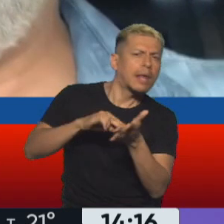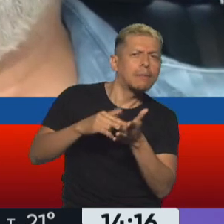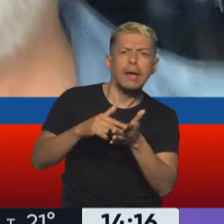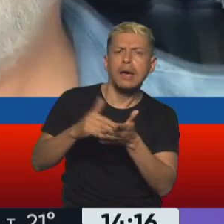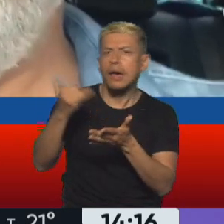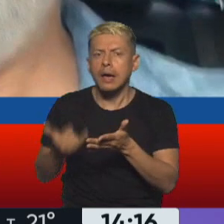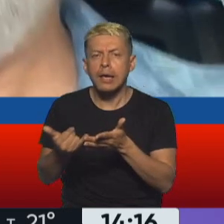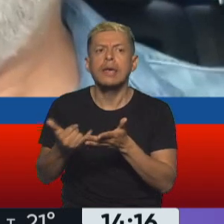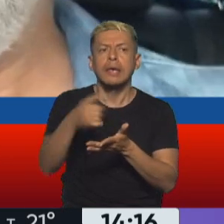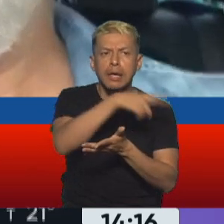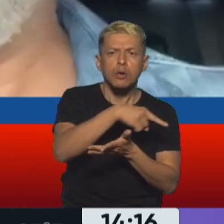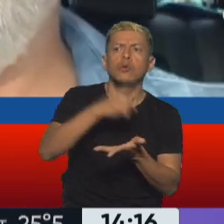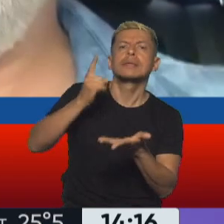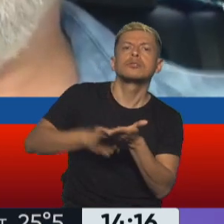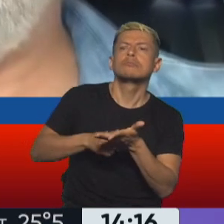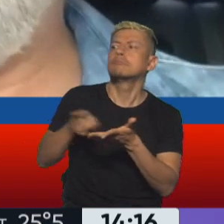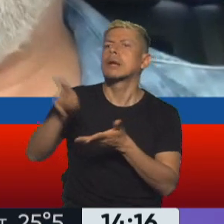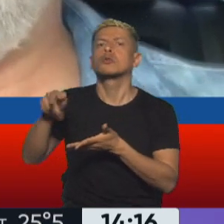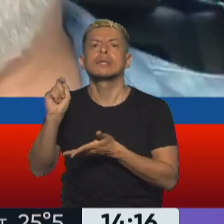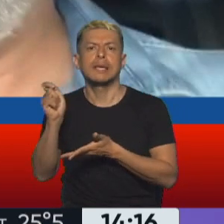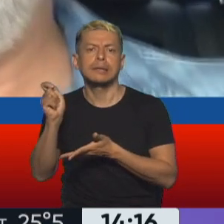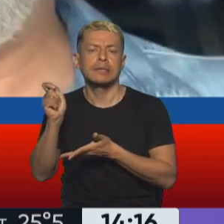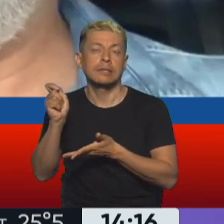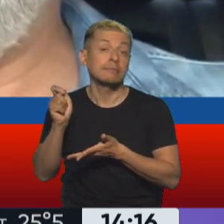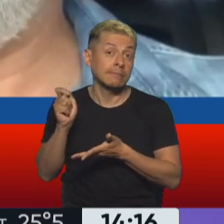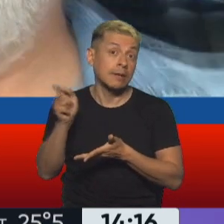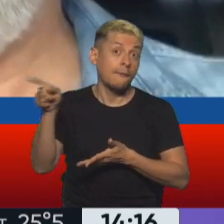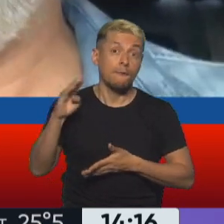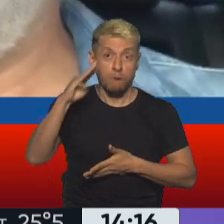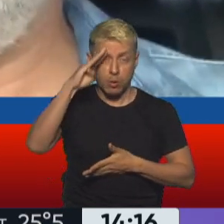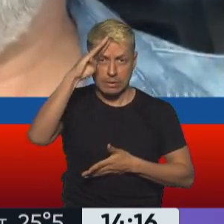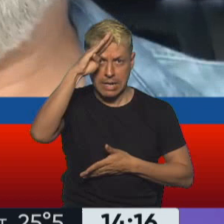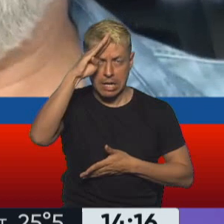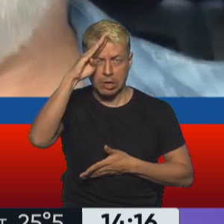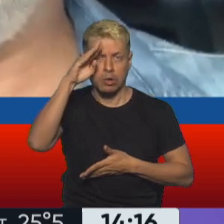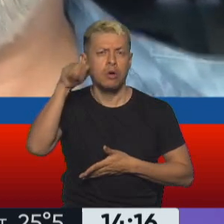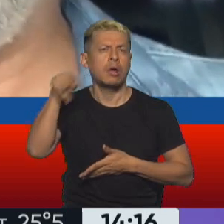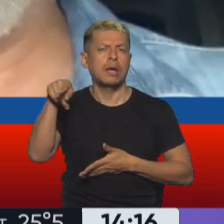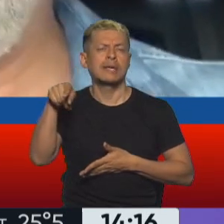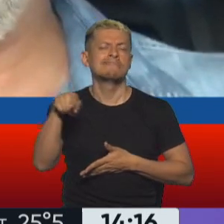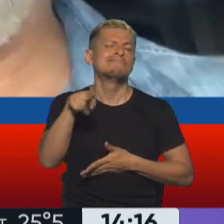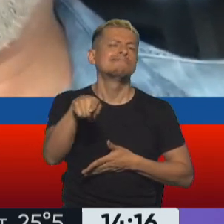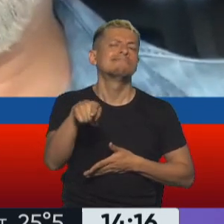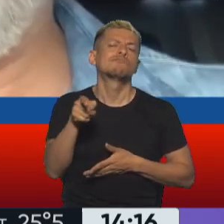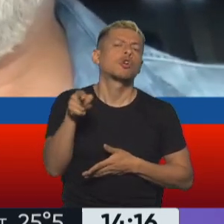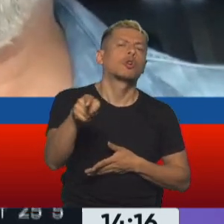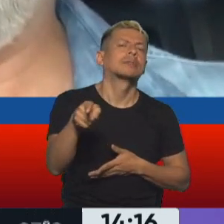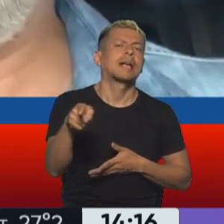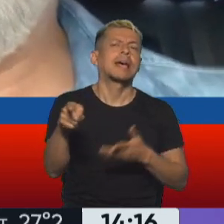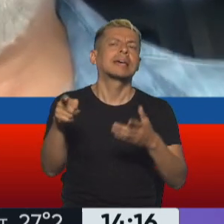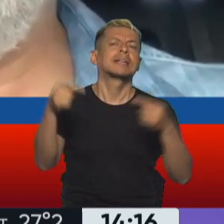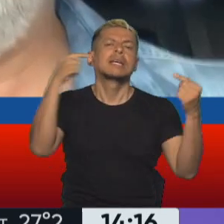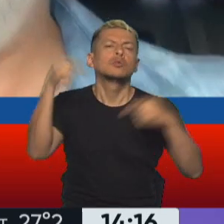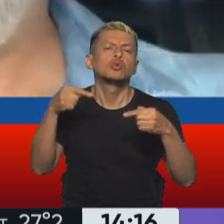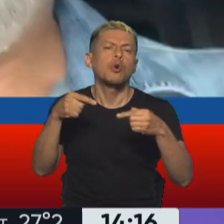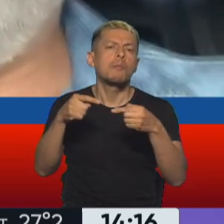decide quién tiene razón o no. Entonces, para Bolsonaro, este descrédito de las instituciones políticas, instituciones democráticas,